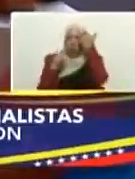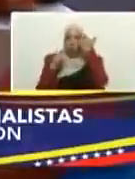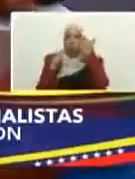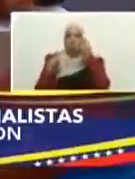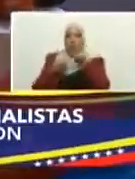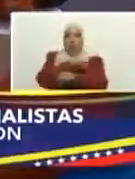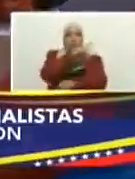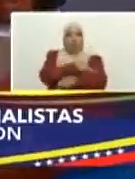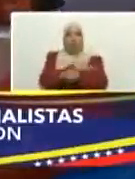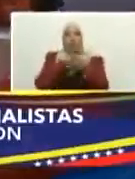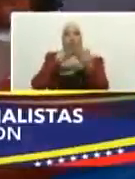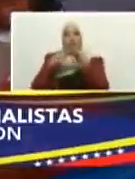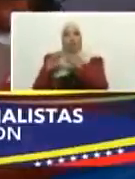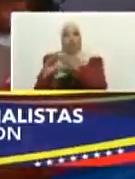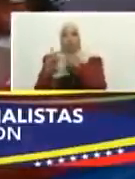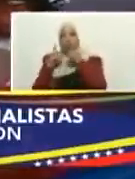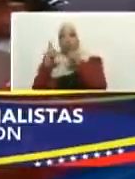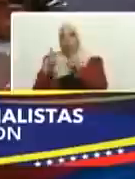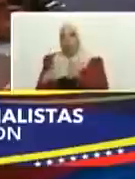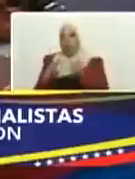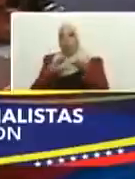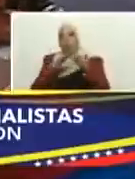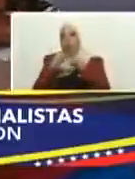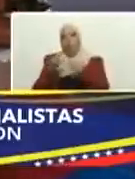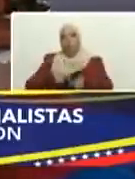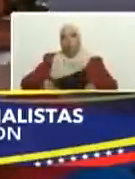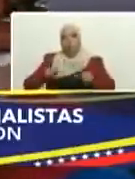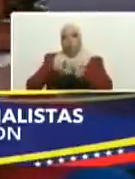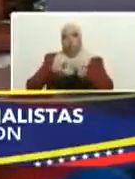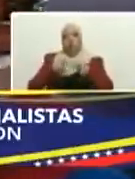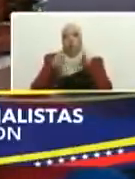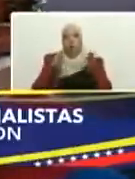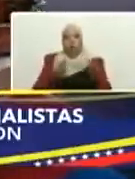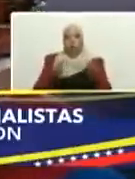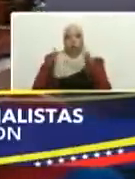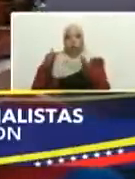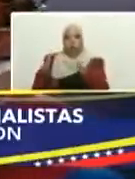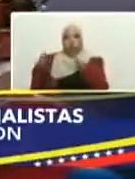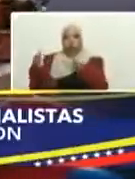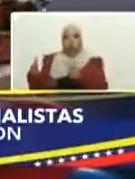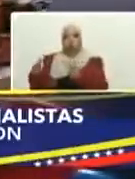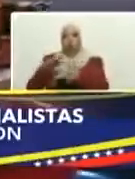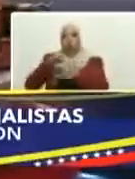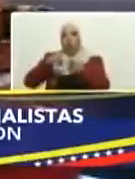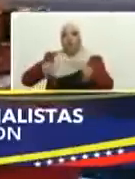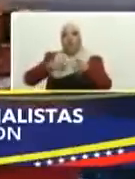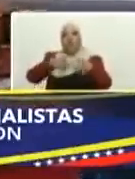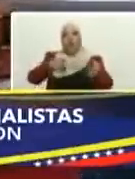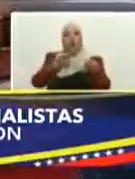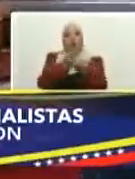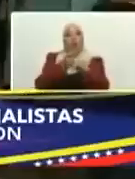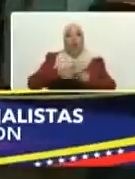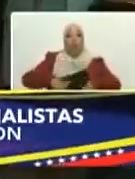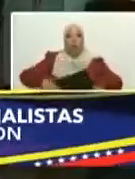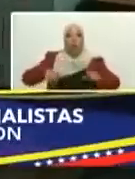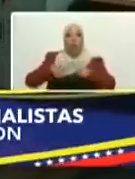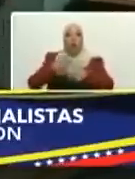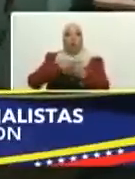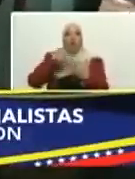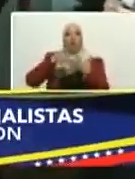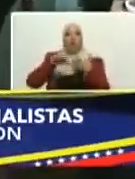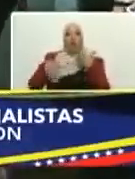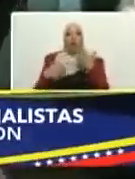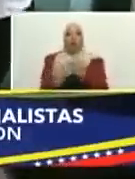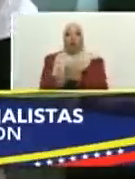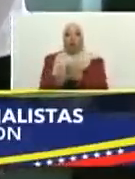el poder al pueblo, decidimos organizarnos, parcelar y andar con nuestro proyecto debajo del brazo, hasta que un